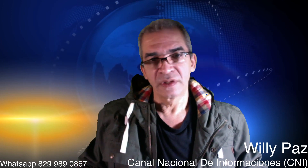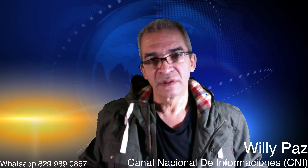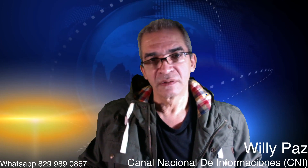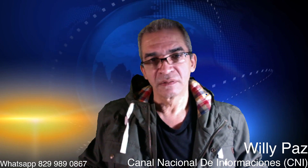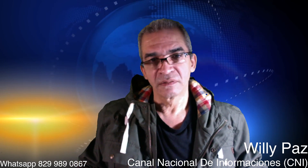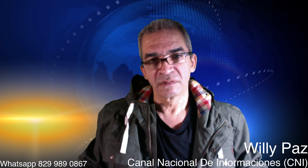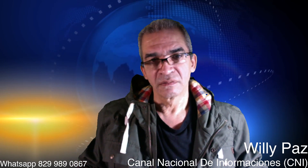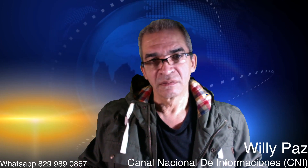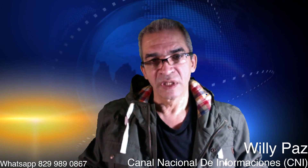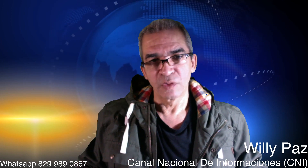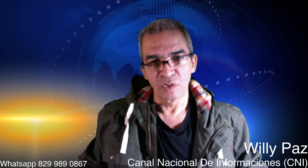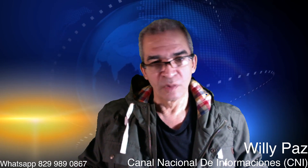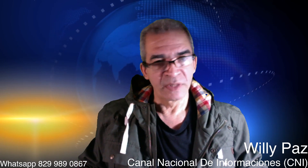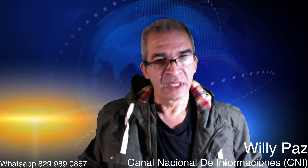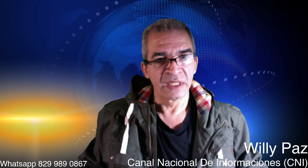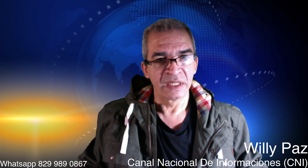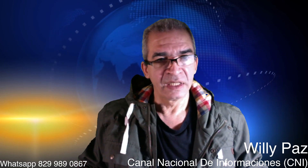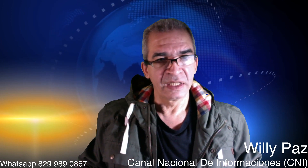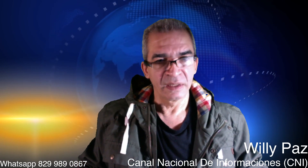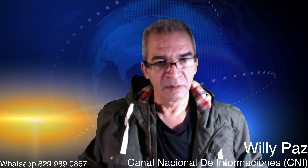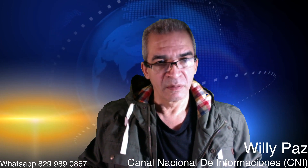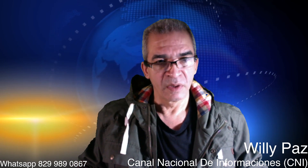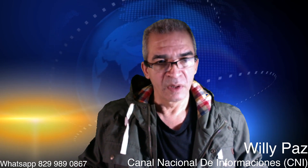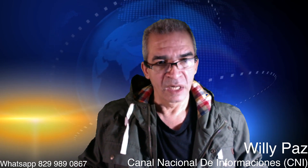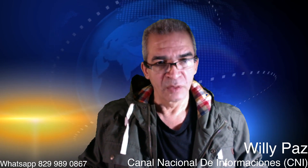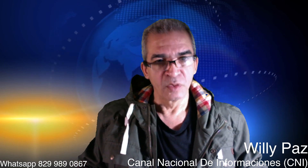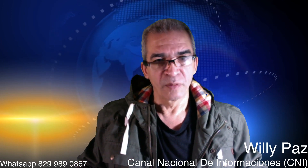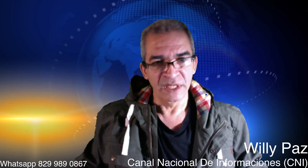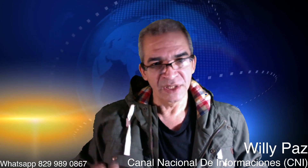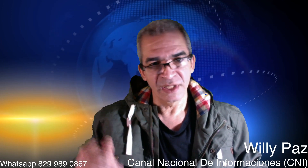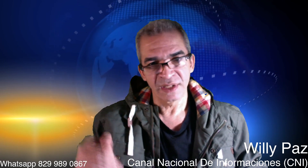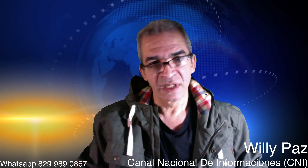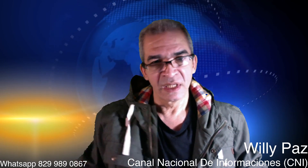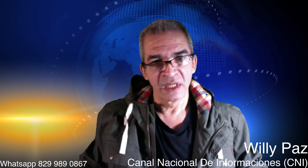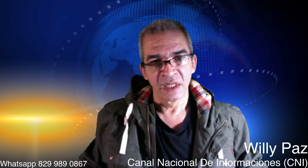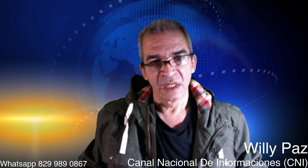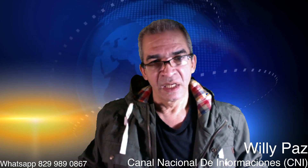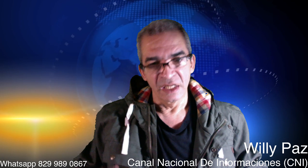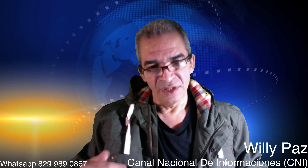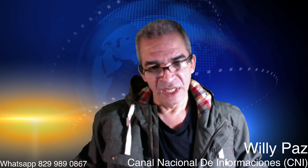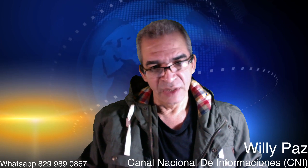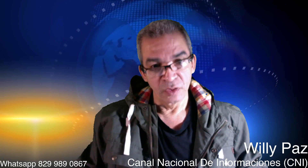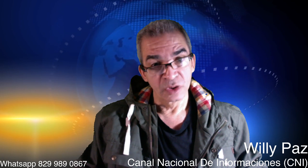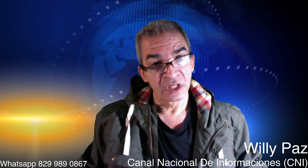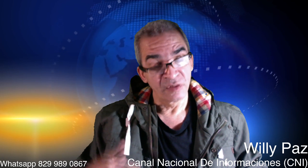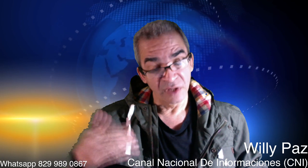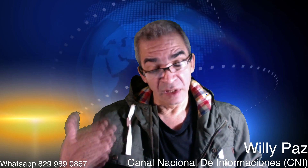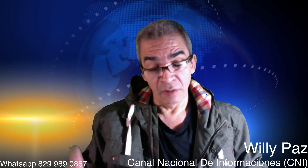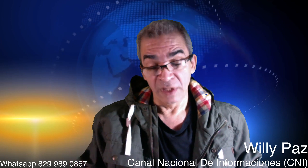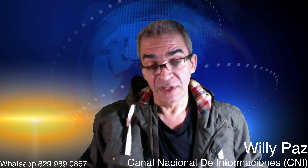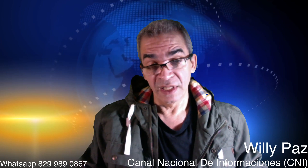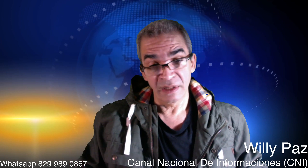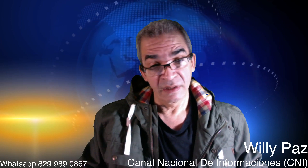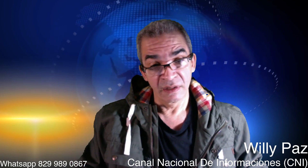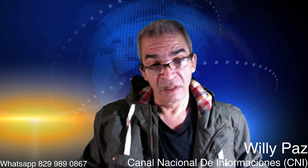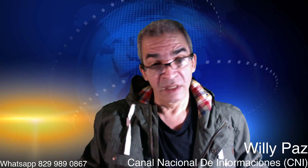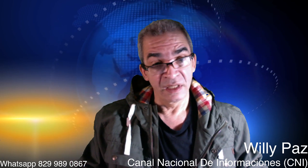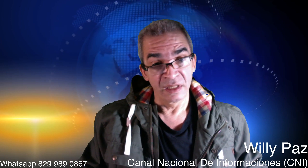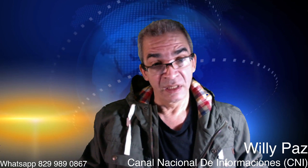las mismas condiciones. En Europa, algunos países lo hicieron, otras lo intentaron